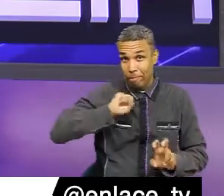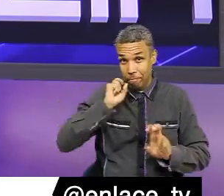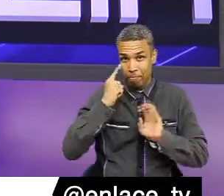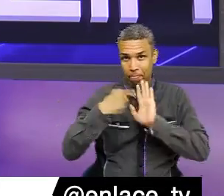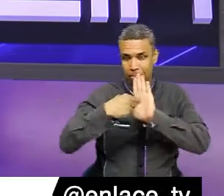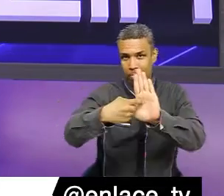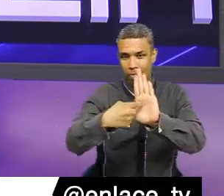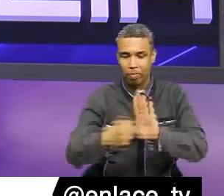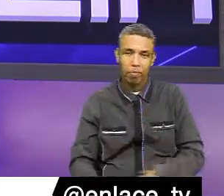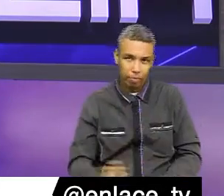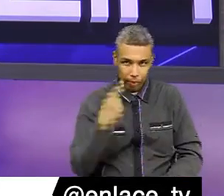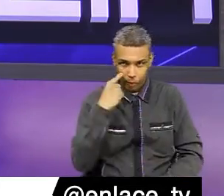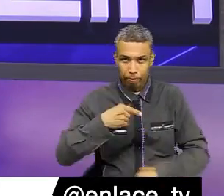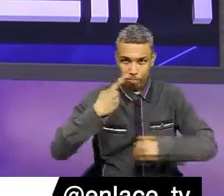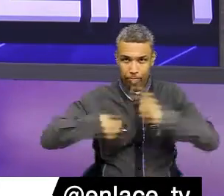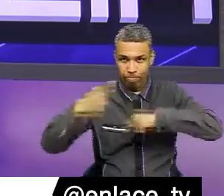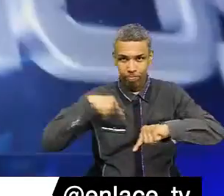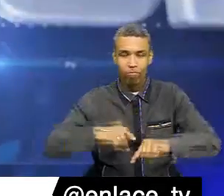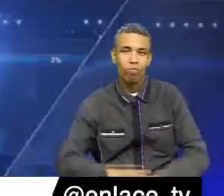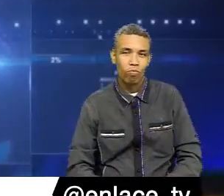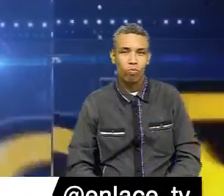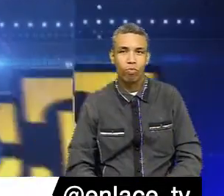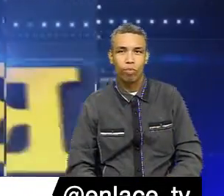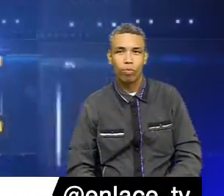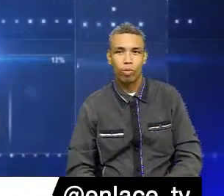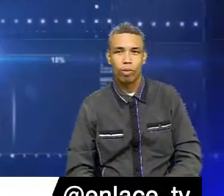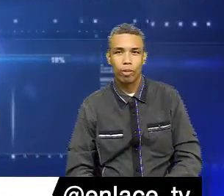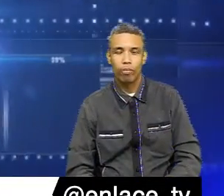y la región del Magdalena Medio.